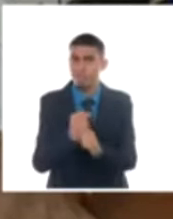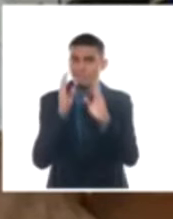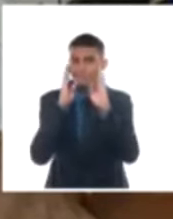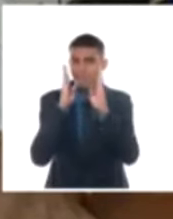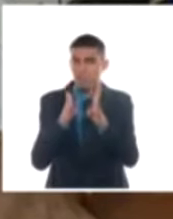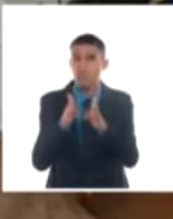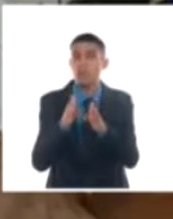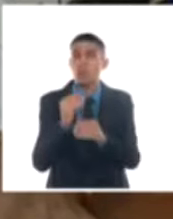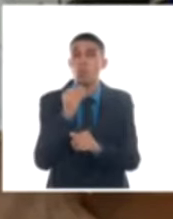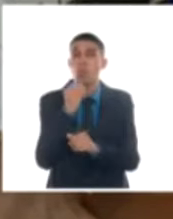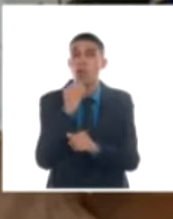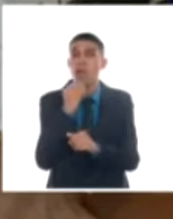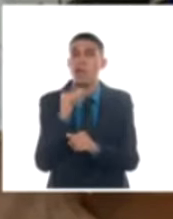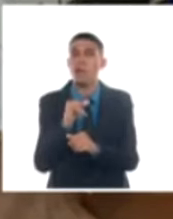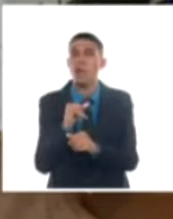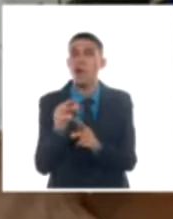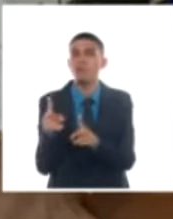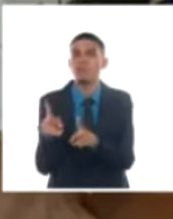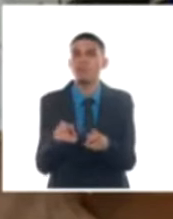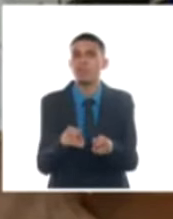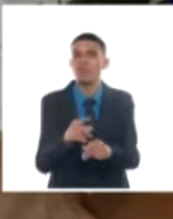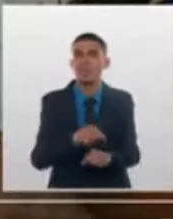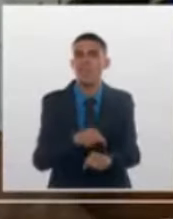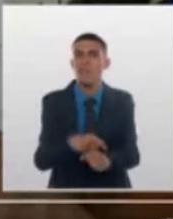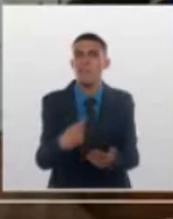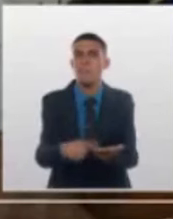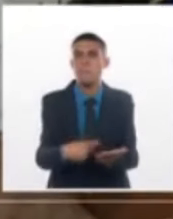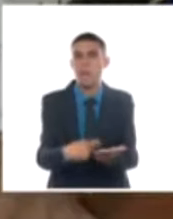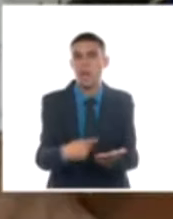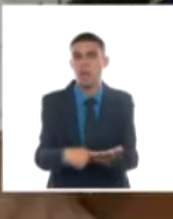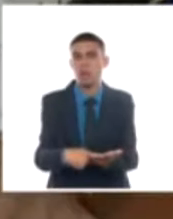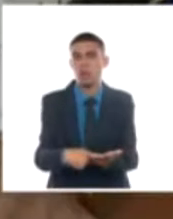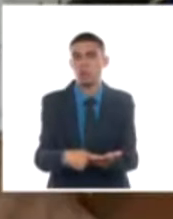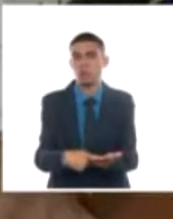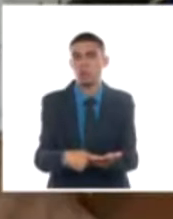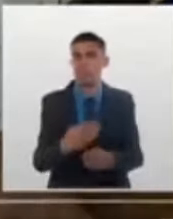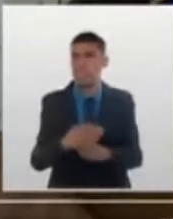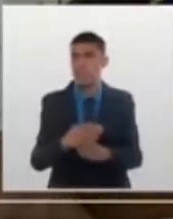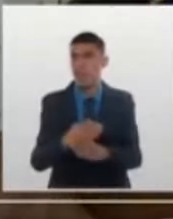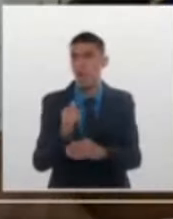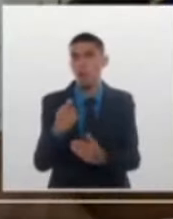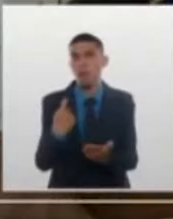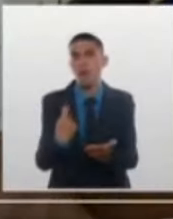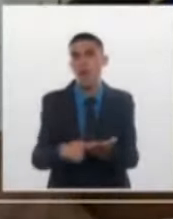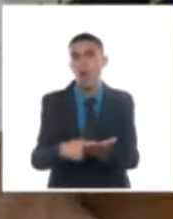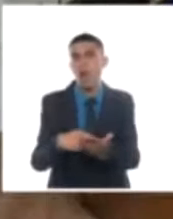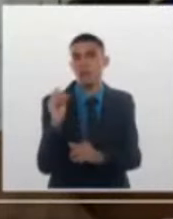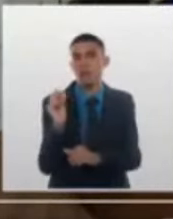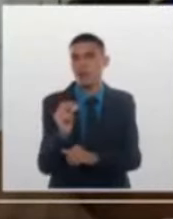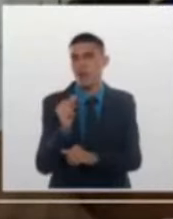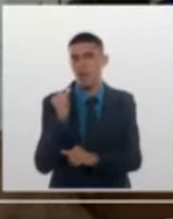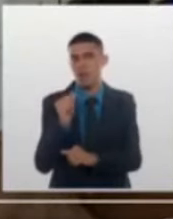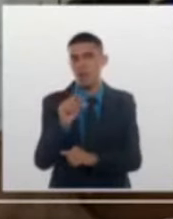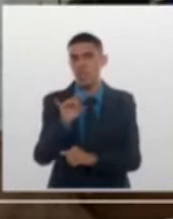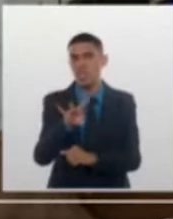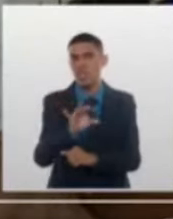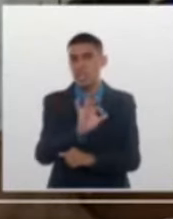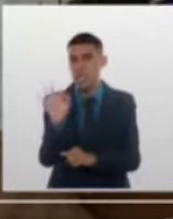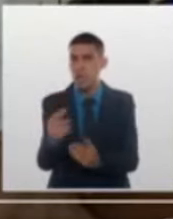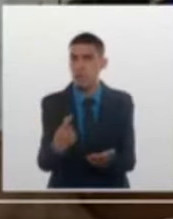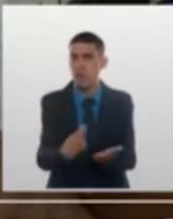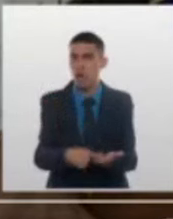acortar el tiempo de pago a los productores. Es decir, poder pagar a los productores cada 15 días